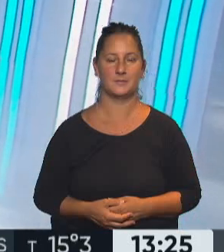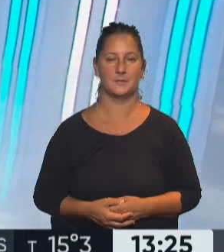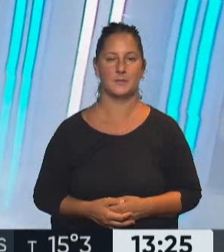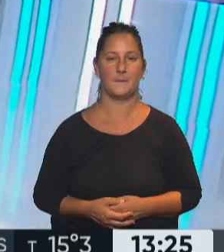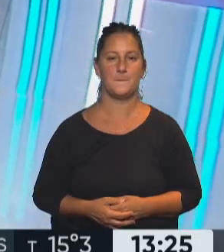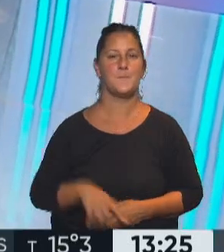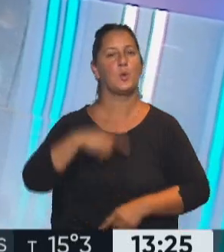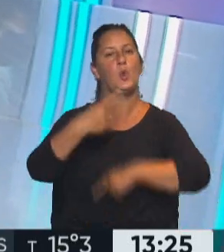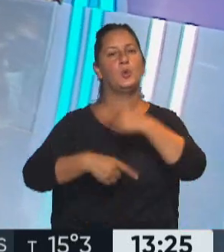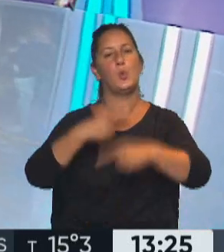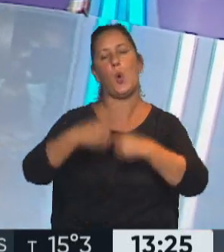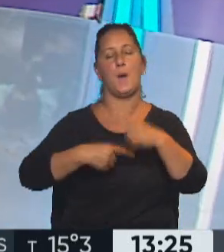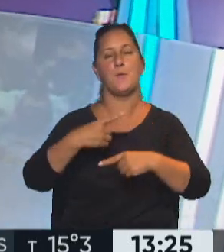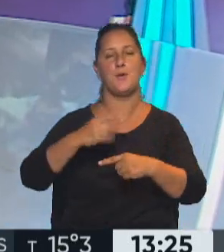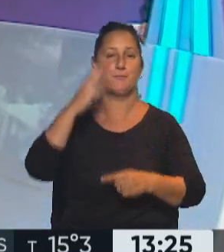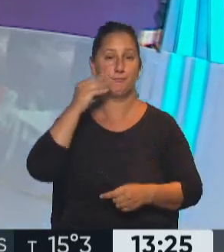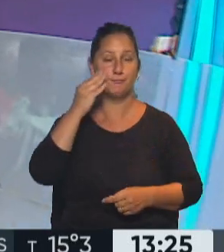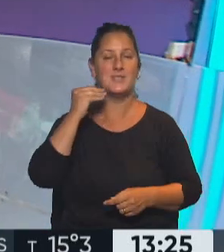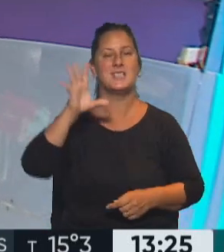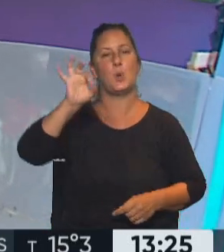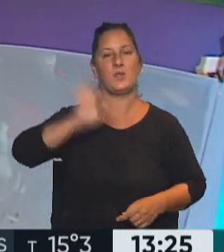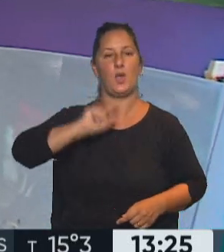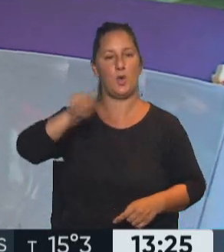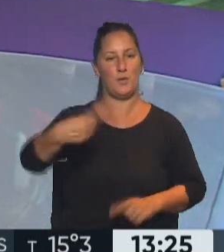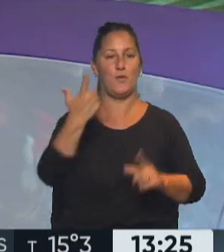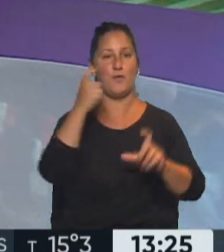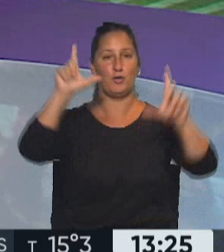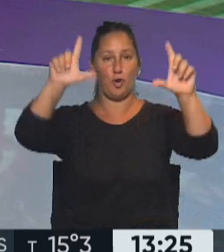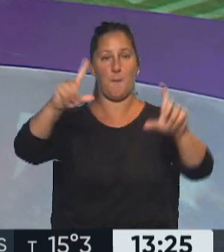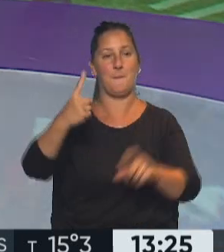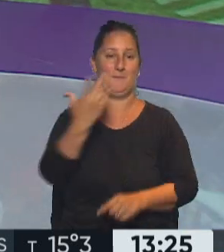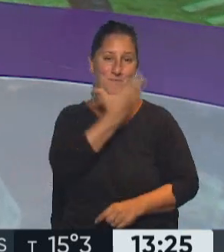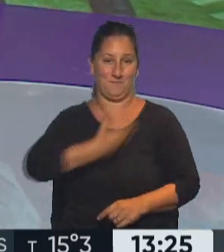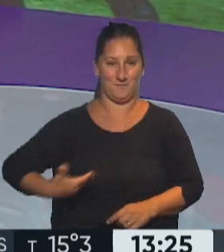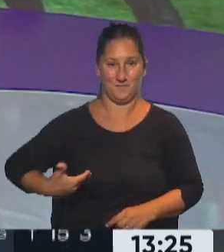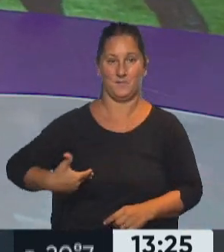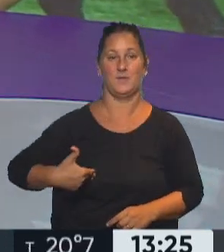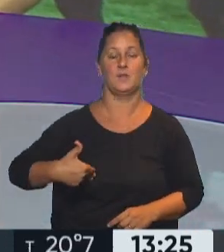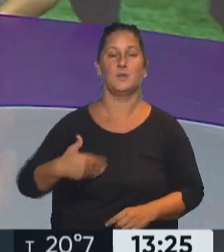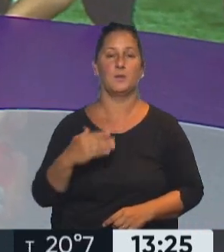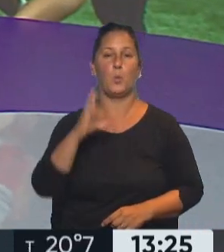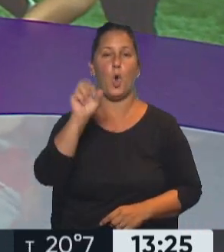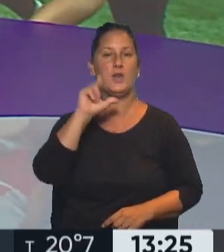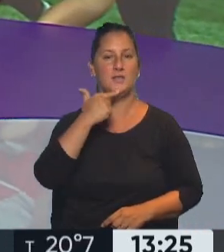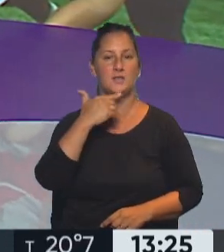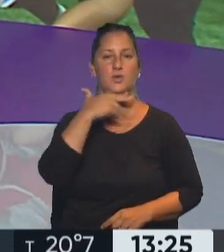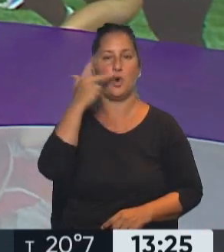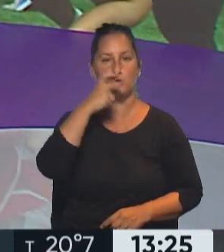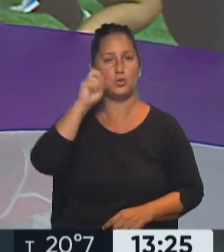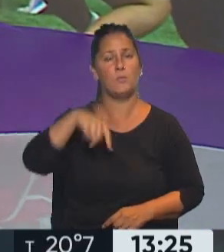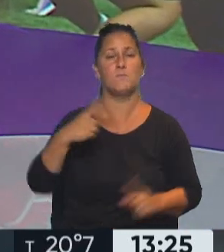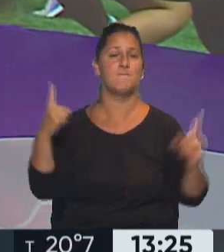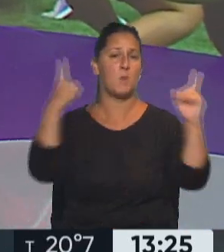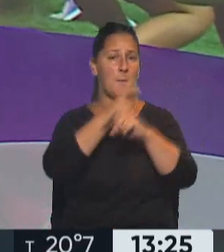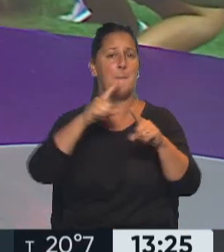seguimos en el Reino Unido 50 años después. Allí está en esta fotografía el primer ministro Boris Johnson. Allí un conflicto político